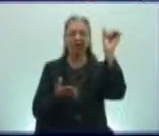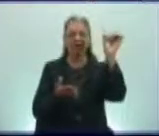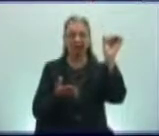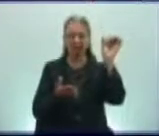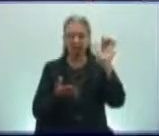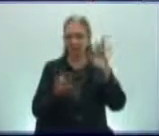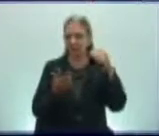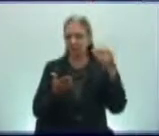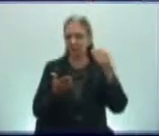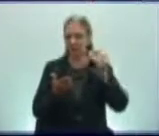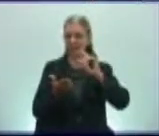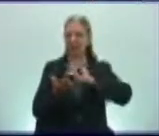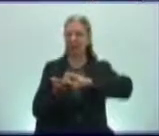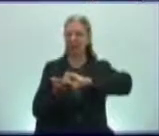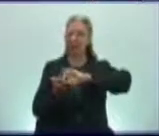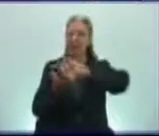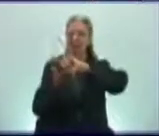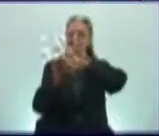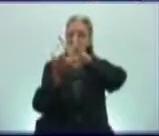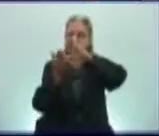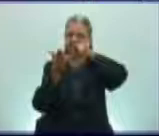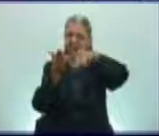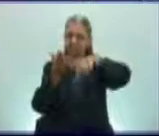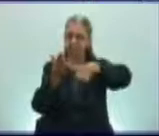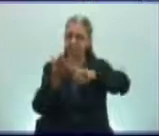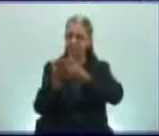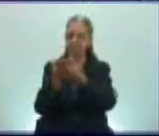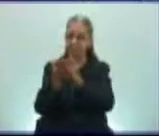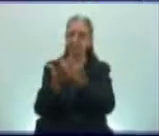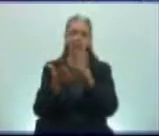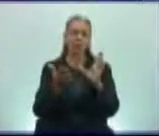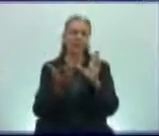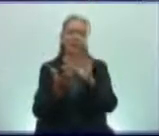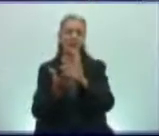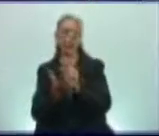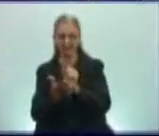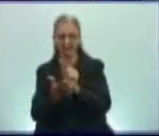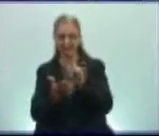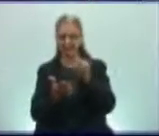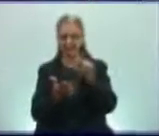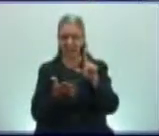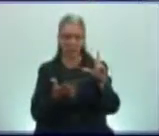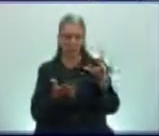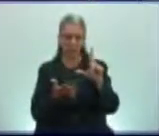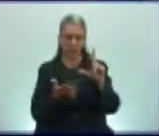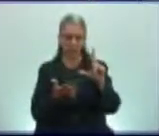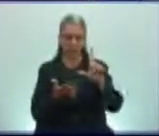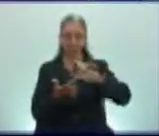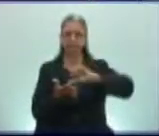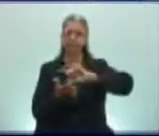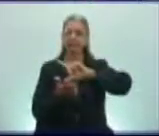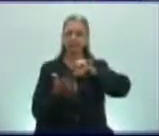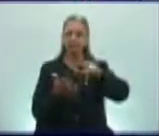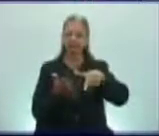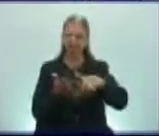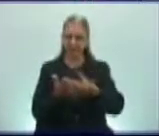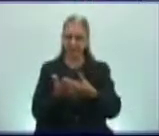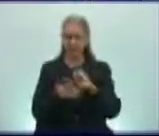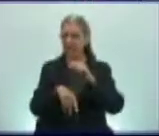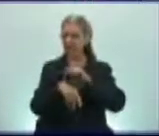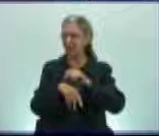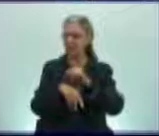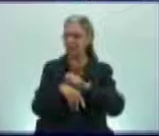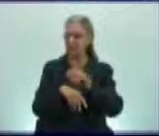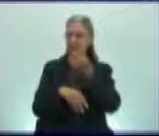la amplitud de esta circunferencia y además tienes la longitud de la circunferencia. Te daré un tiempo para